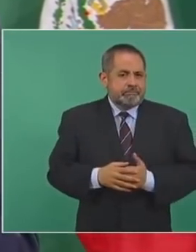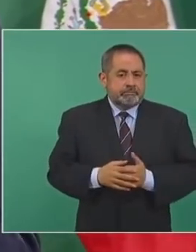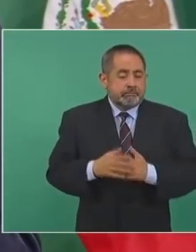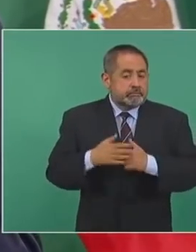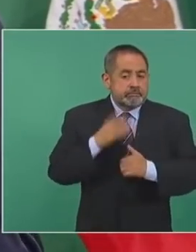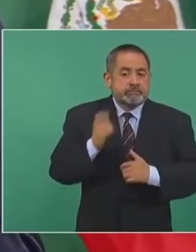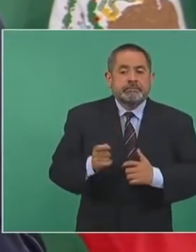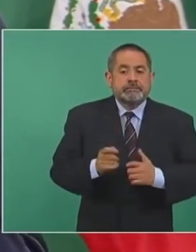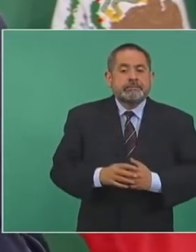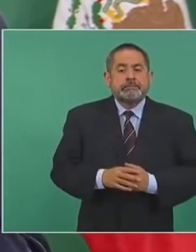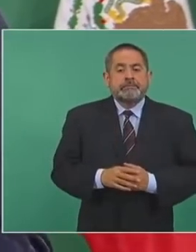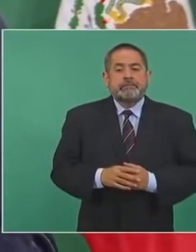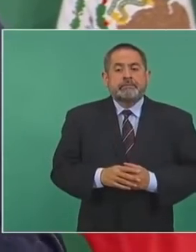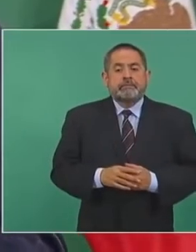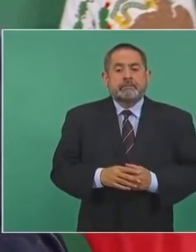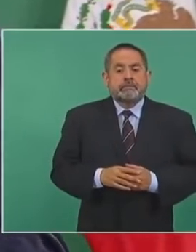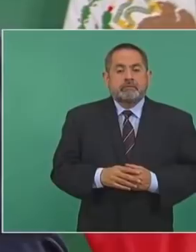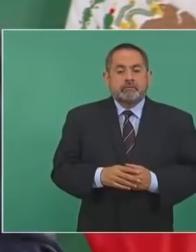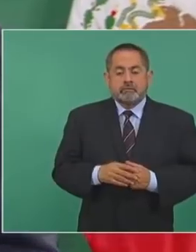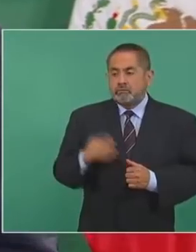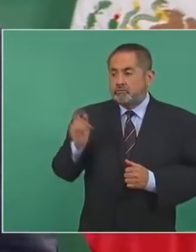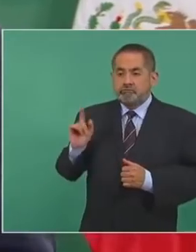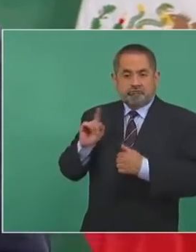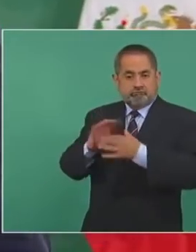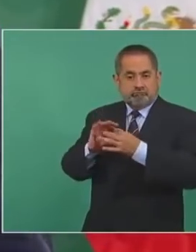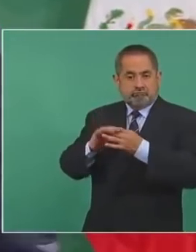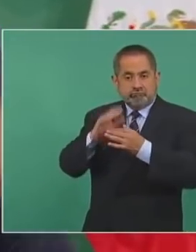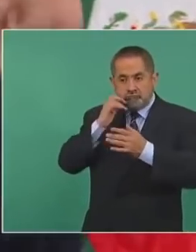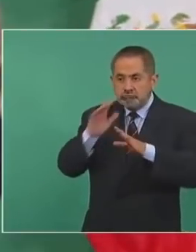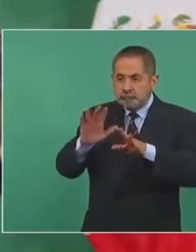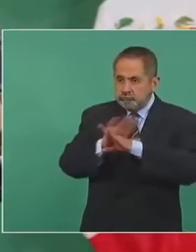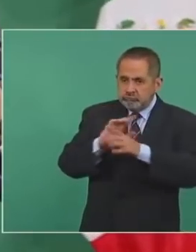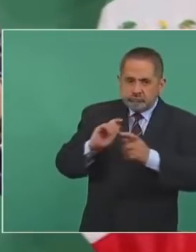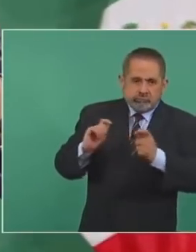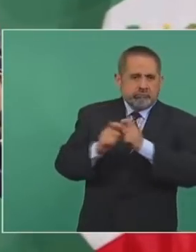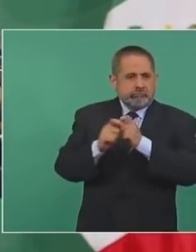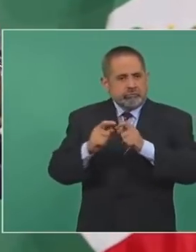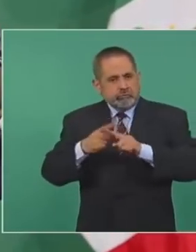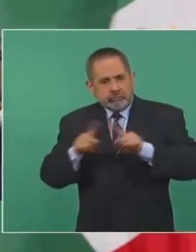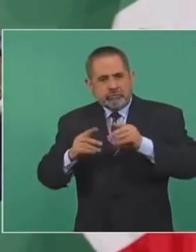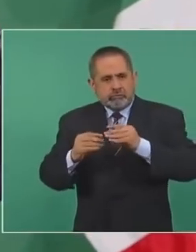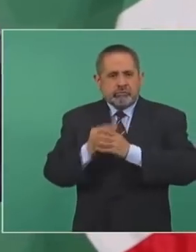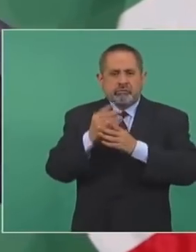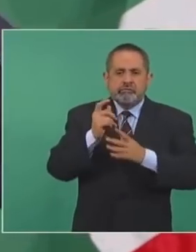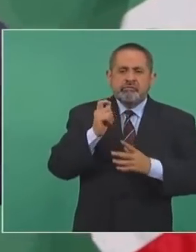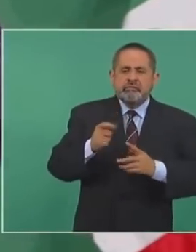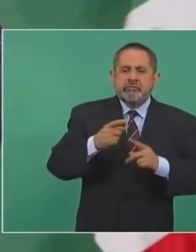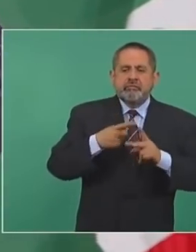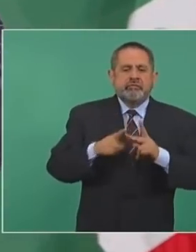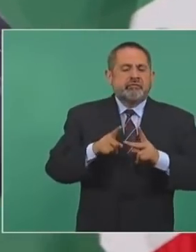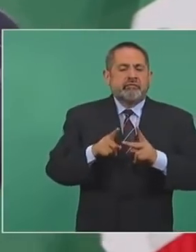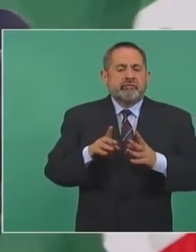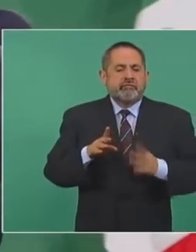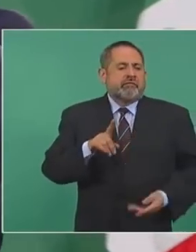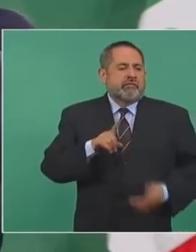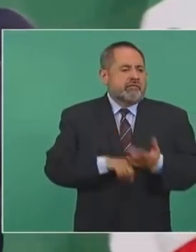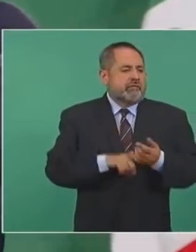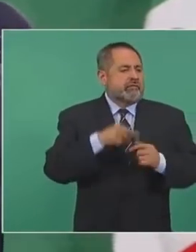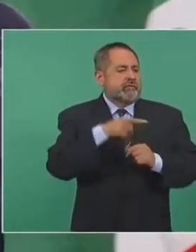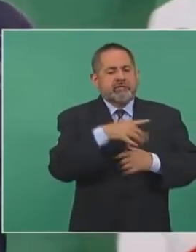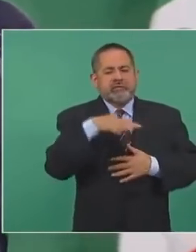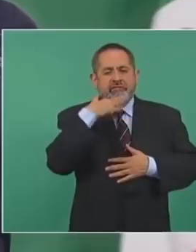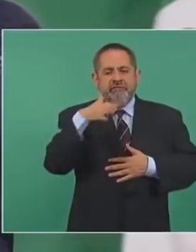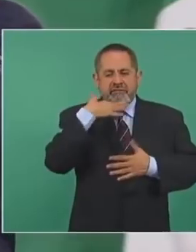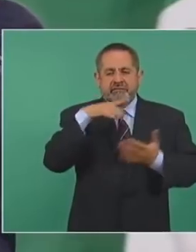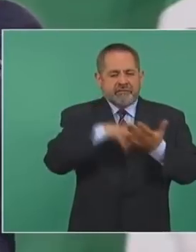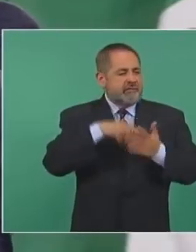porque esto que queremos corregir se originó con la corrupción que